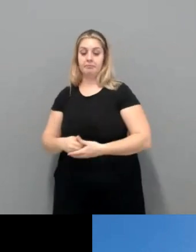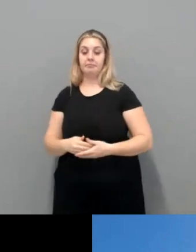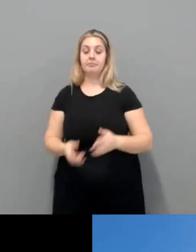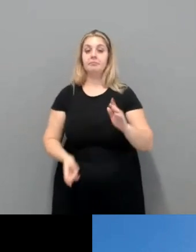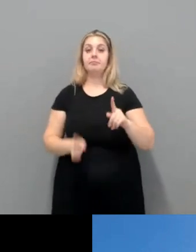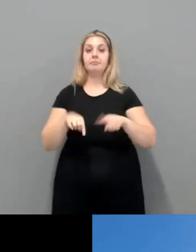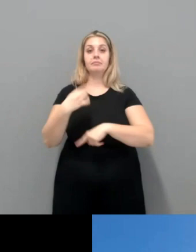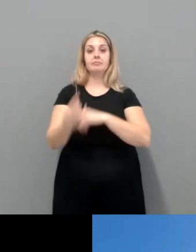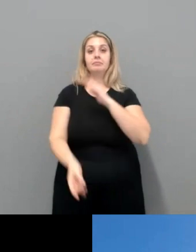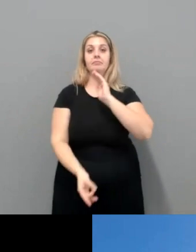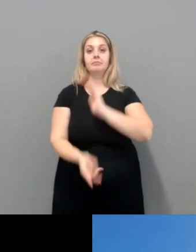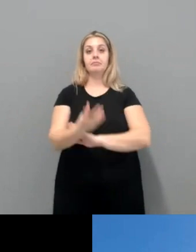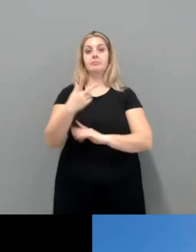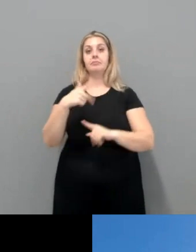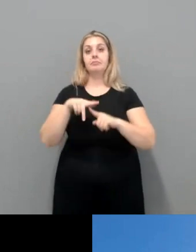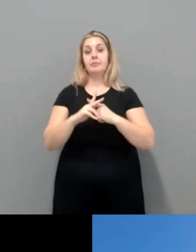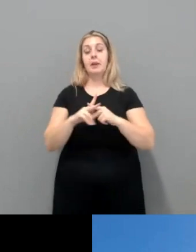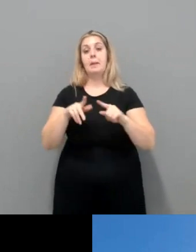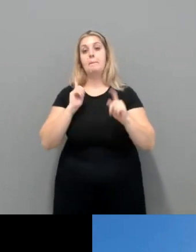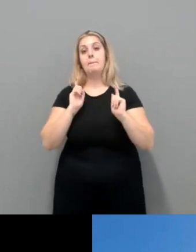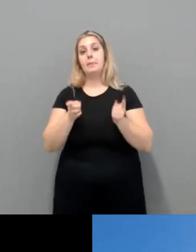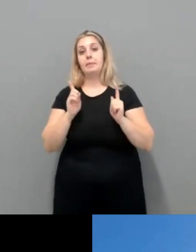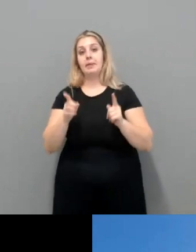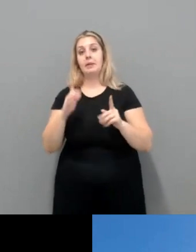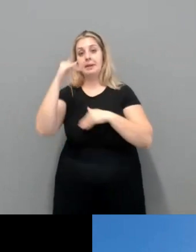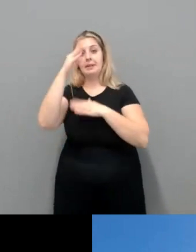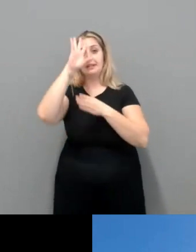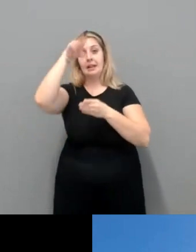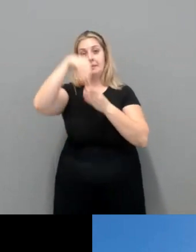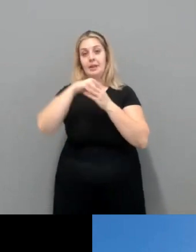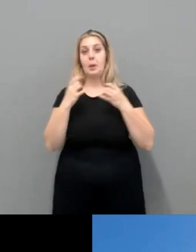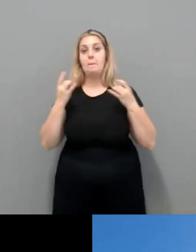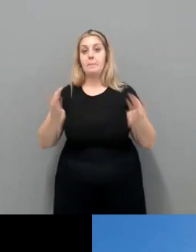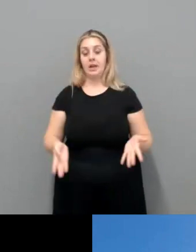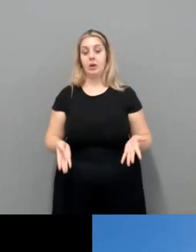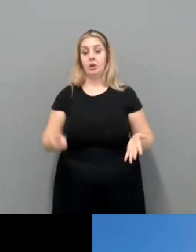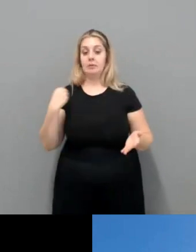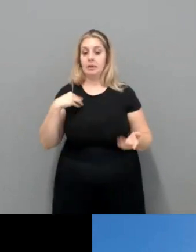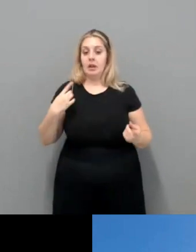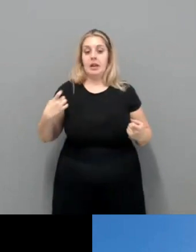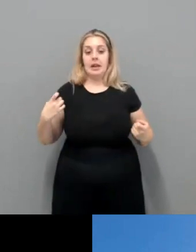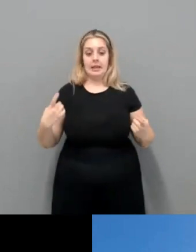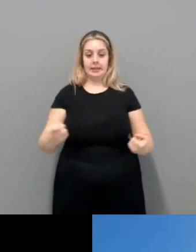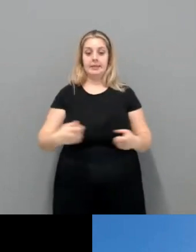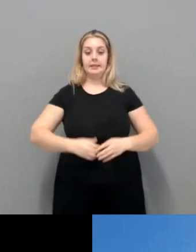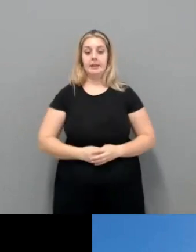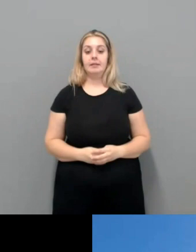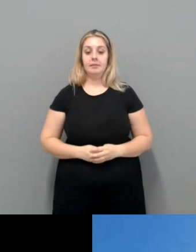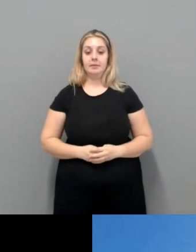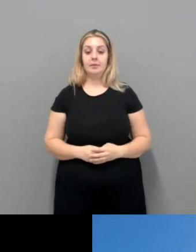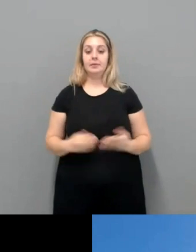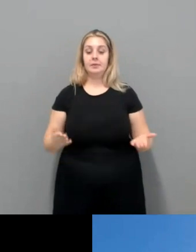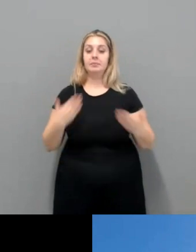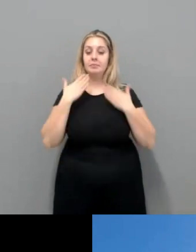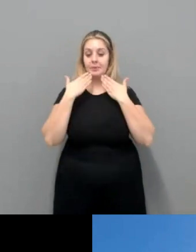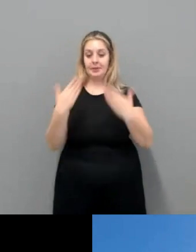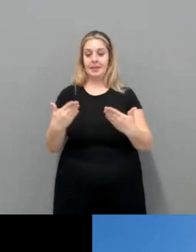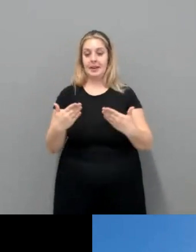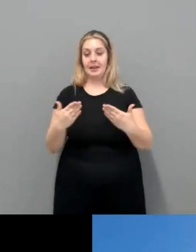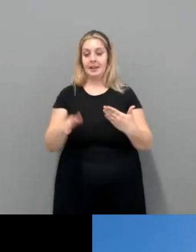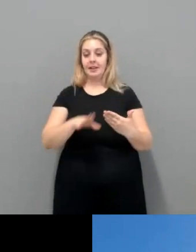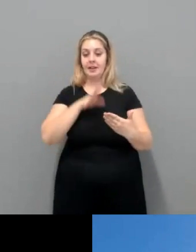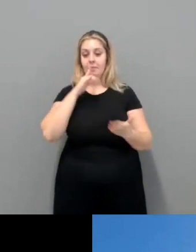esas herramientas de prevención e intervención precoz que tanto necesitamos. Así que muchísimas gracias por